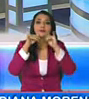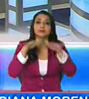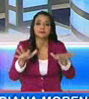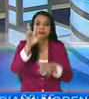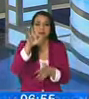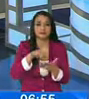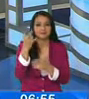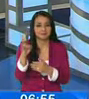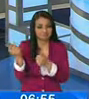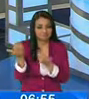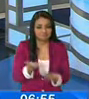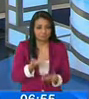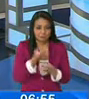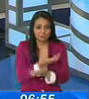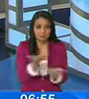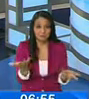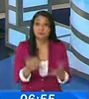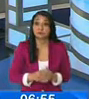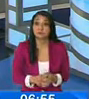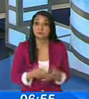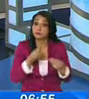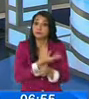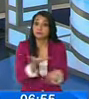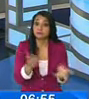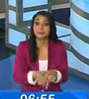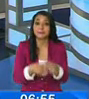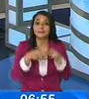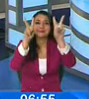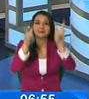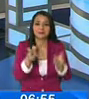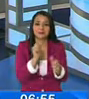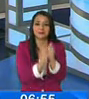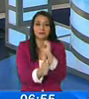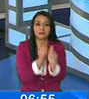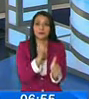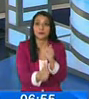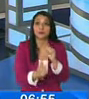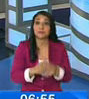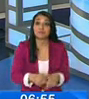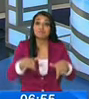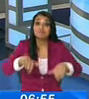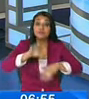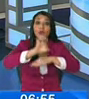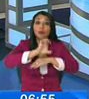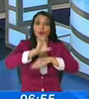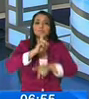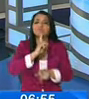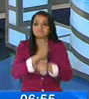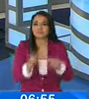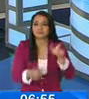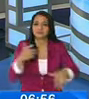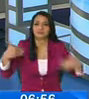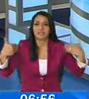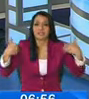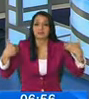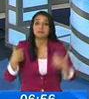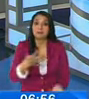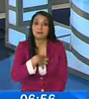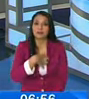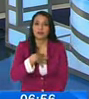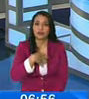2017. Bienvenidos a la información, que empezamos con tema deportivo. Bueno, para nuestro país hay alegría de por medio. Barcelona derrotó